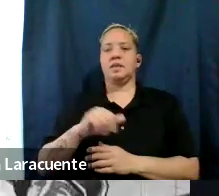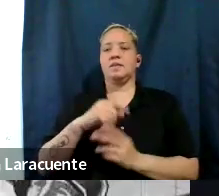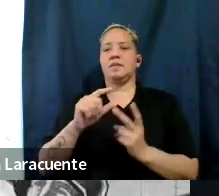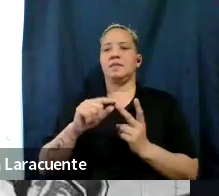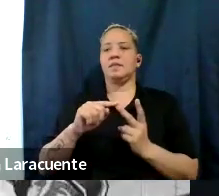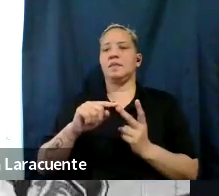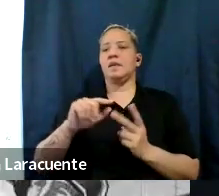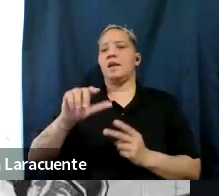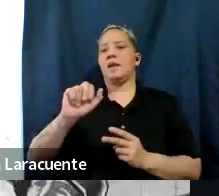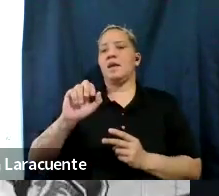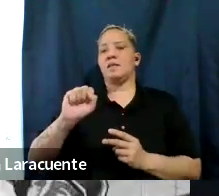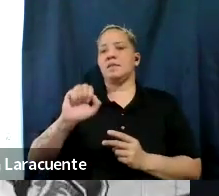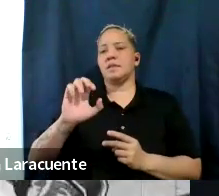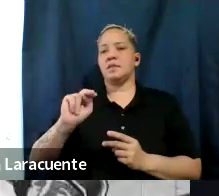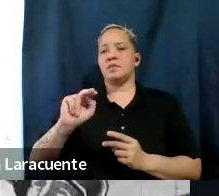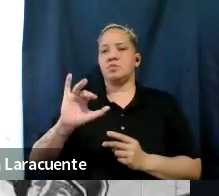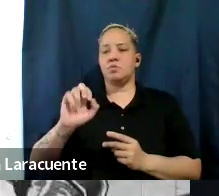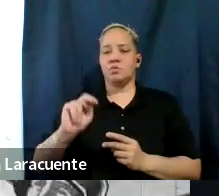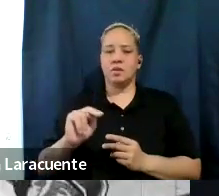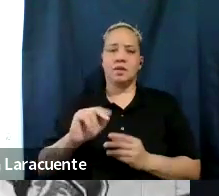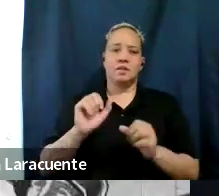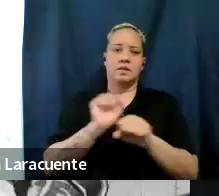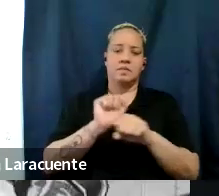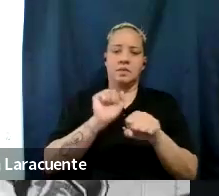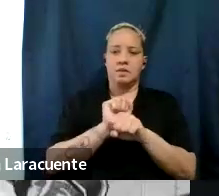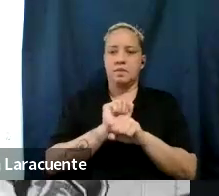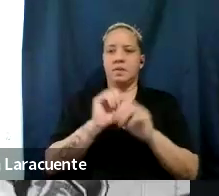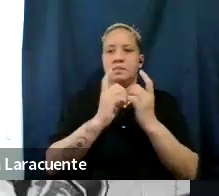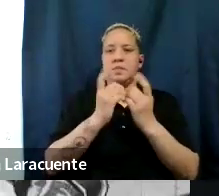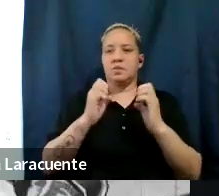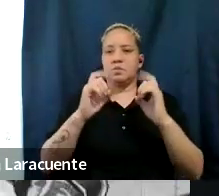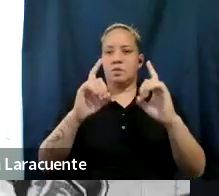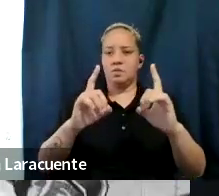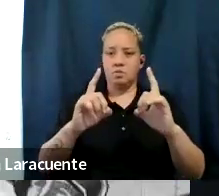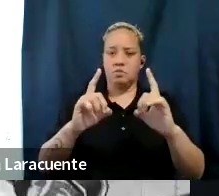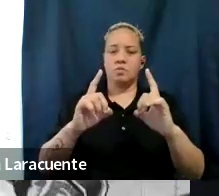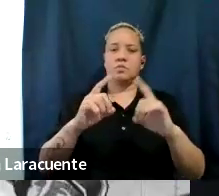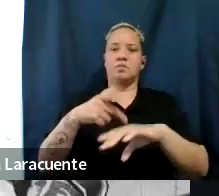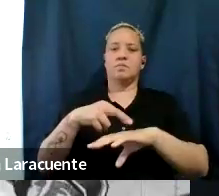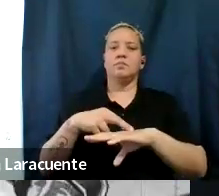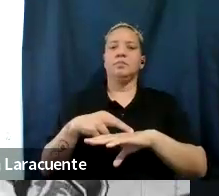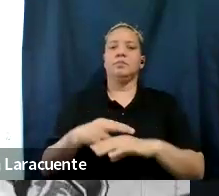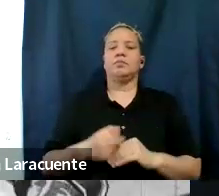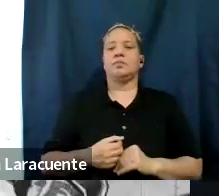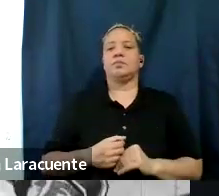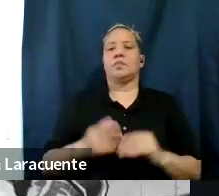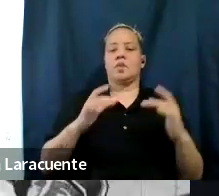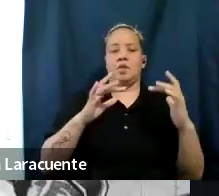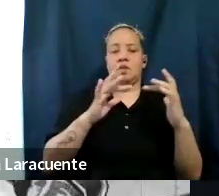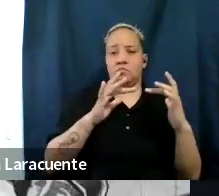trabajaban en el Departamento de Instrucción Pública de la isla, se pusieron en contacto